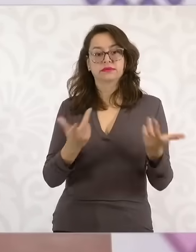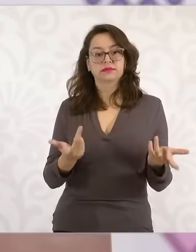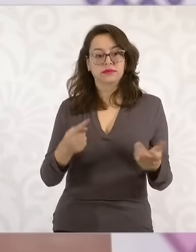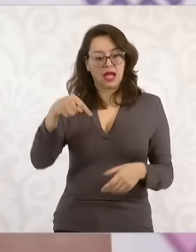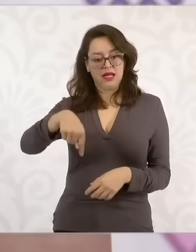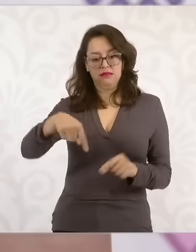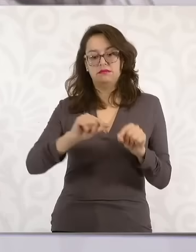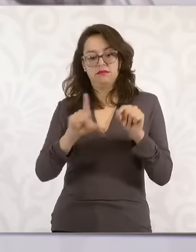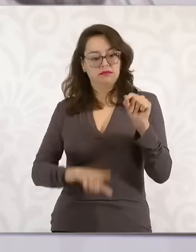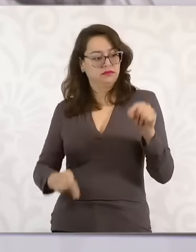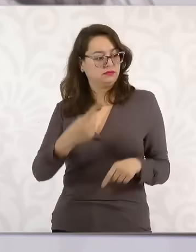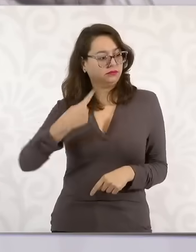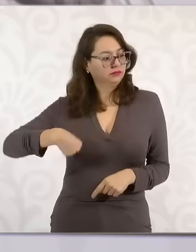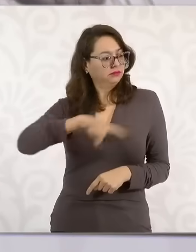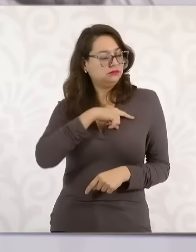México